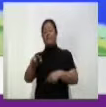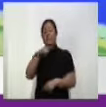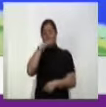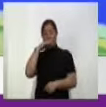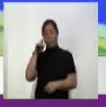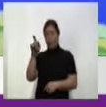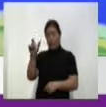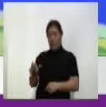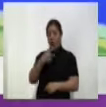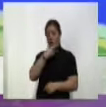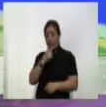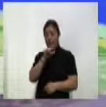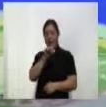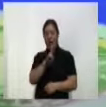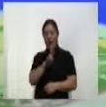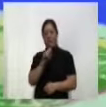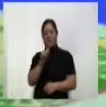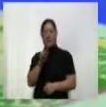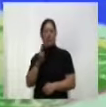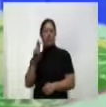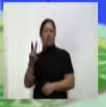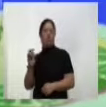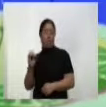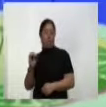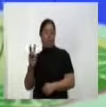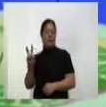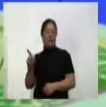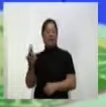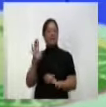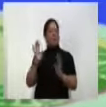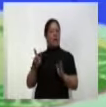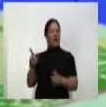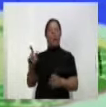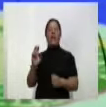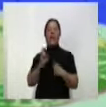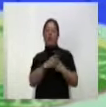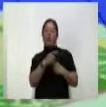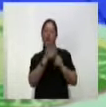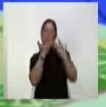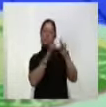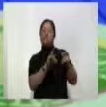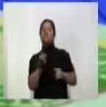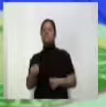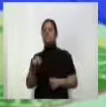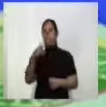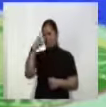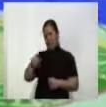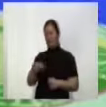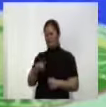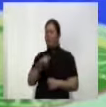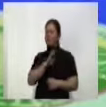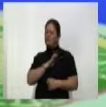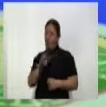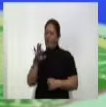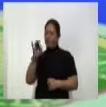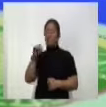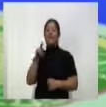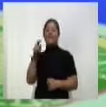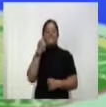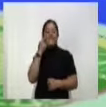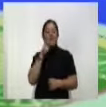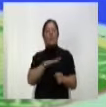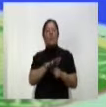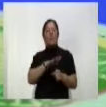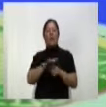Vidal tiene claro su destino cuando deje Europa y la Liga Mexicana podría ser una opción. Cheque con qué equipo podría estar